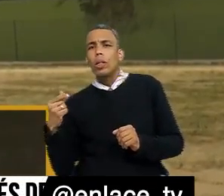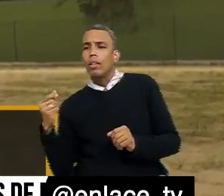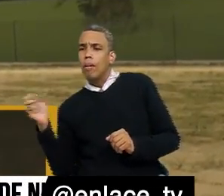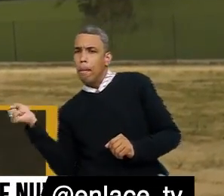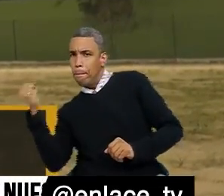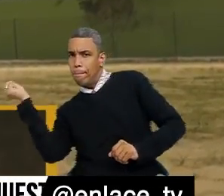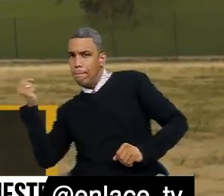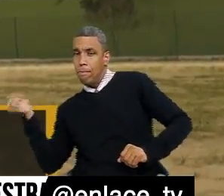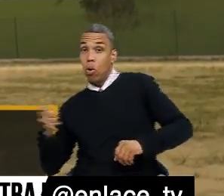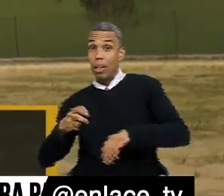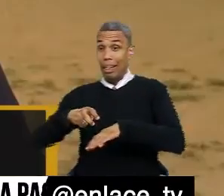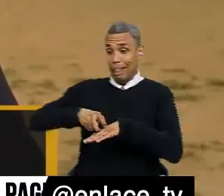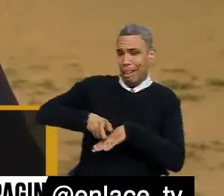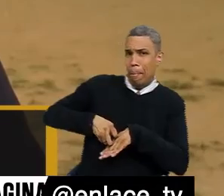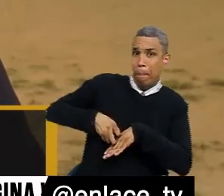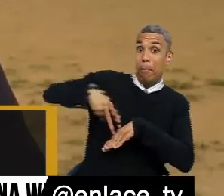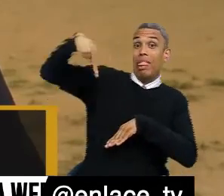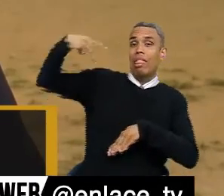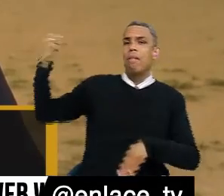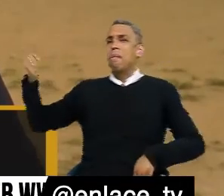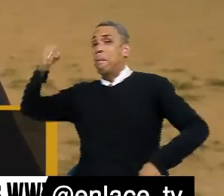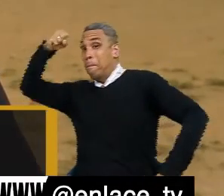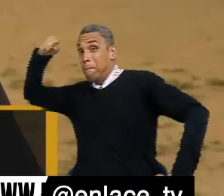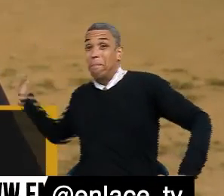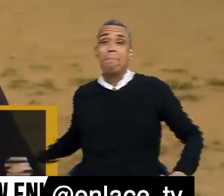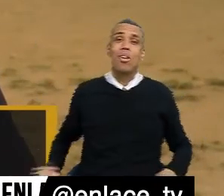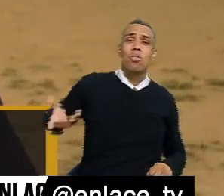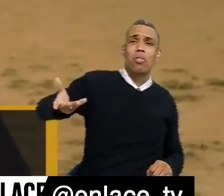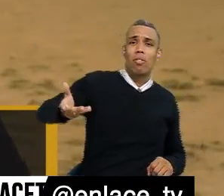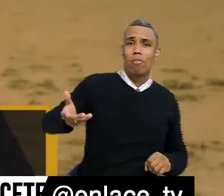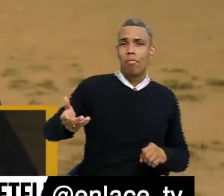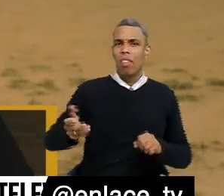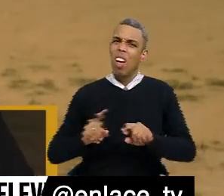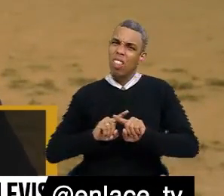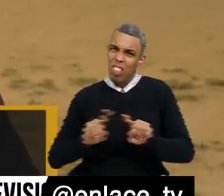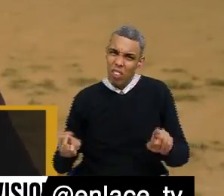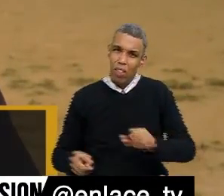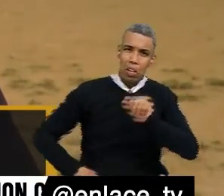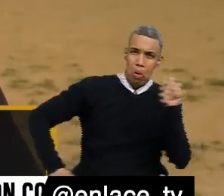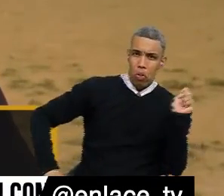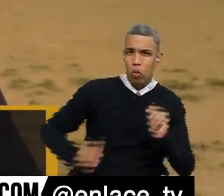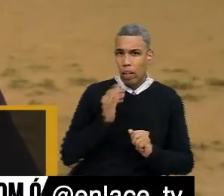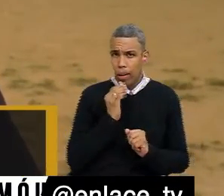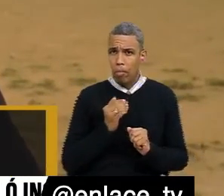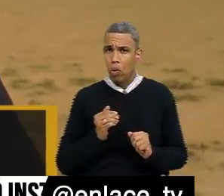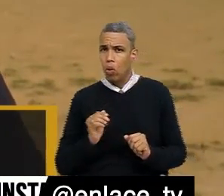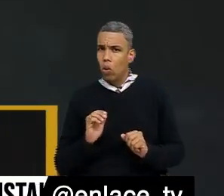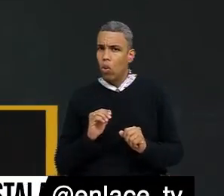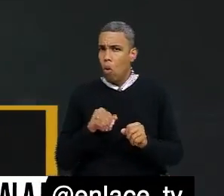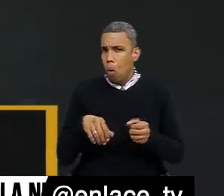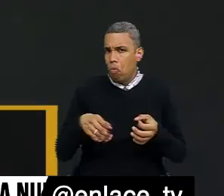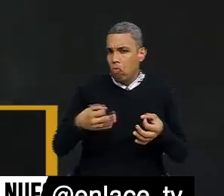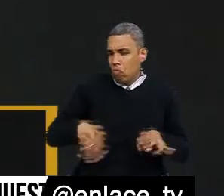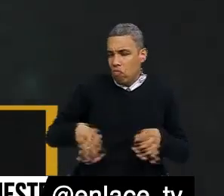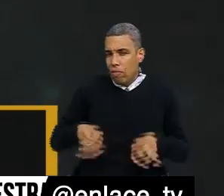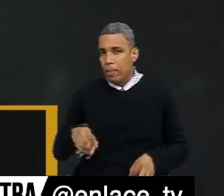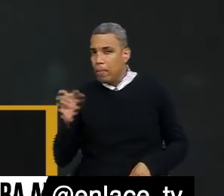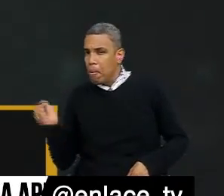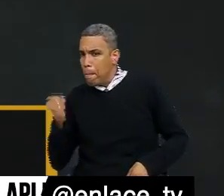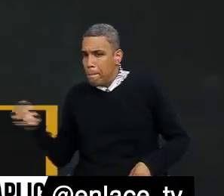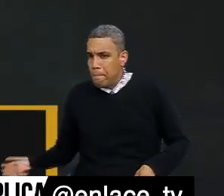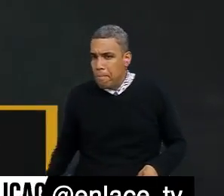lenta solamente el lanzador no salta, solo es empujado el brazo. En este